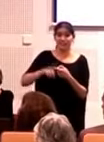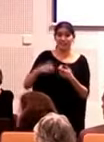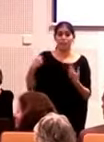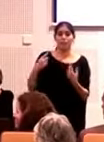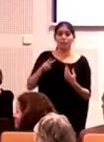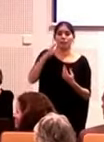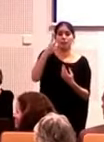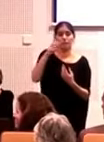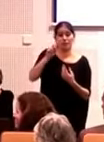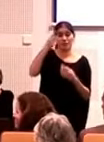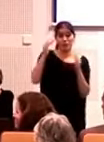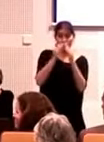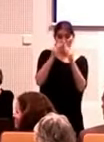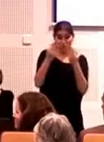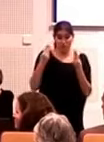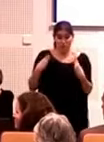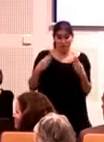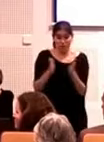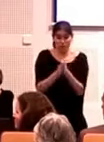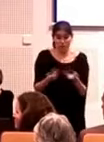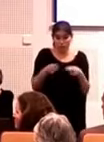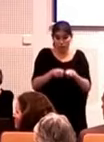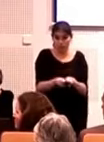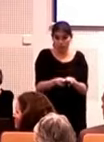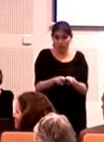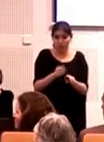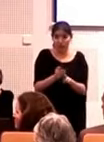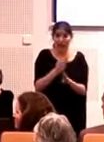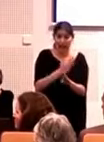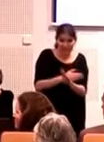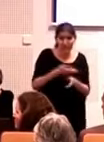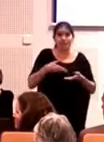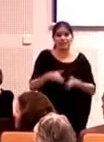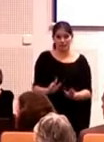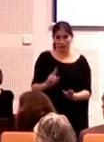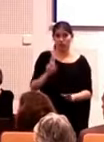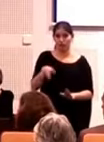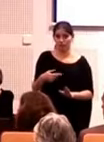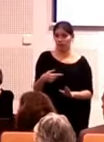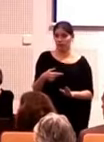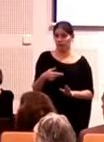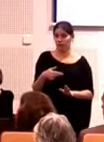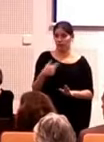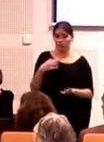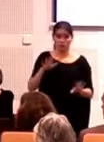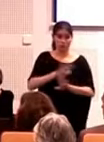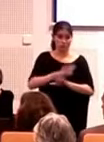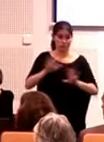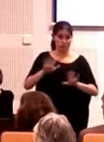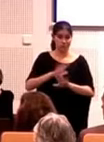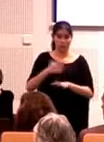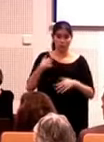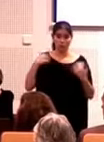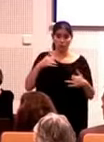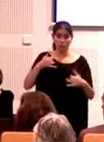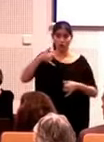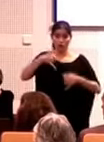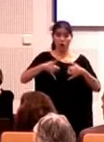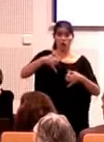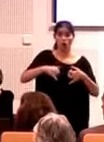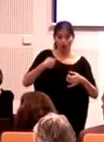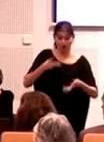juntos. Encima, antes de casarnos también tuvimos una hija. Bueno, que yo era la catombe, claro. Uy, la coja, ¿dónde va con la